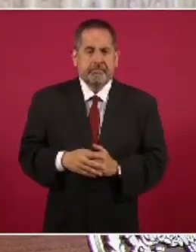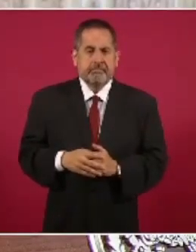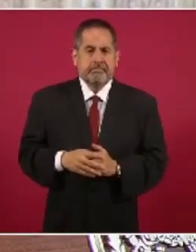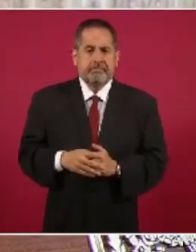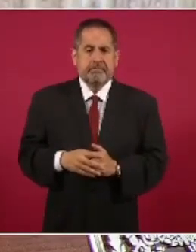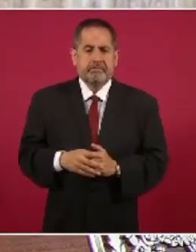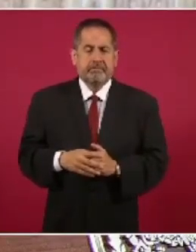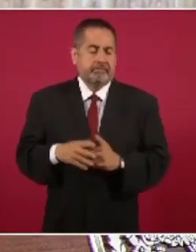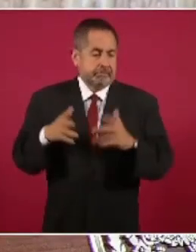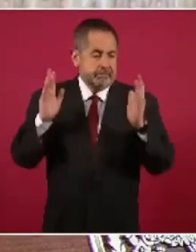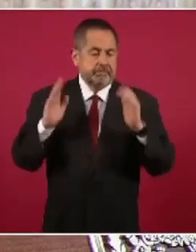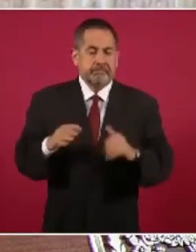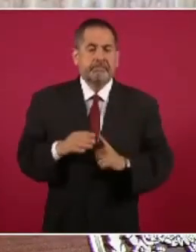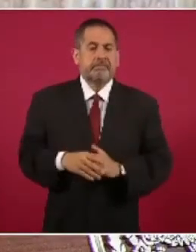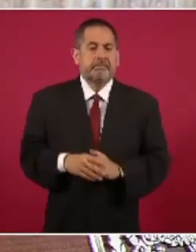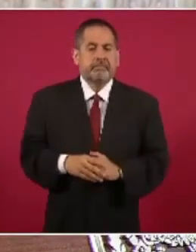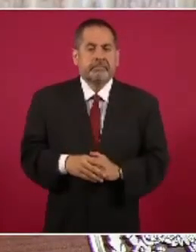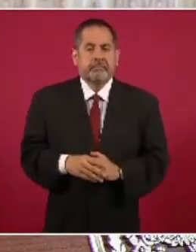Pero bueno,